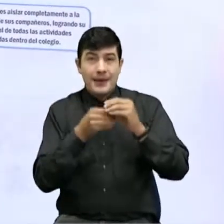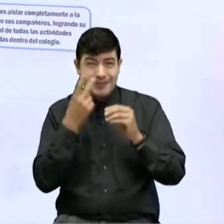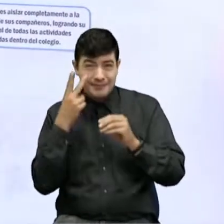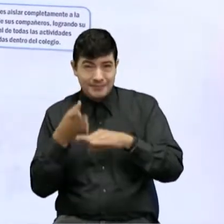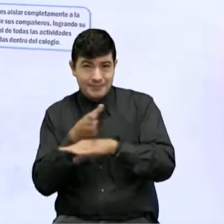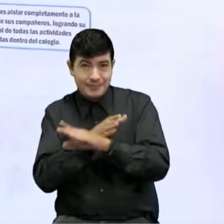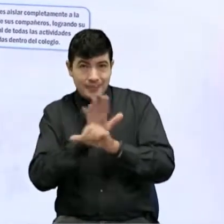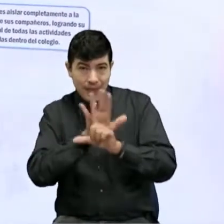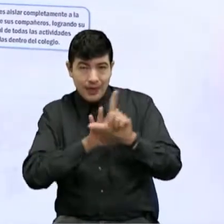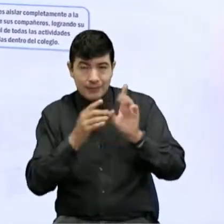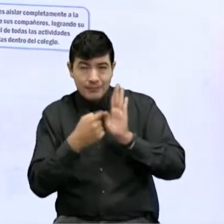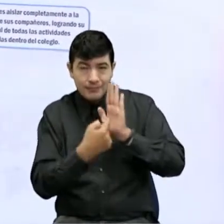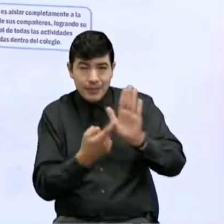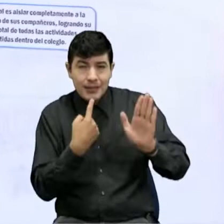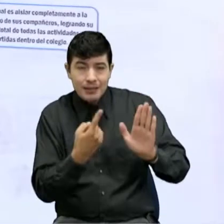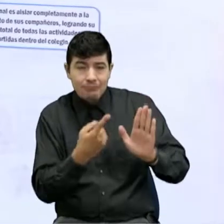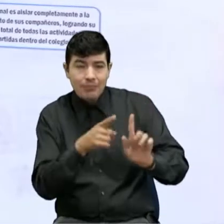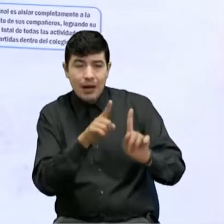de